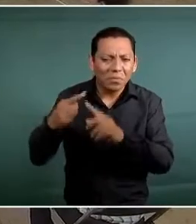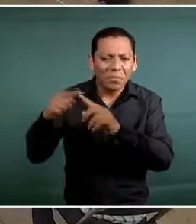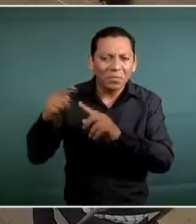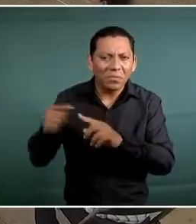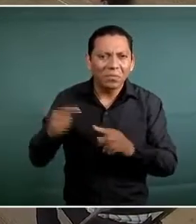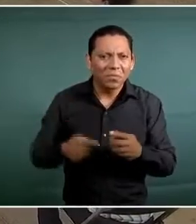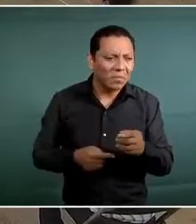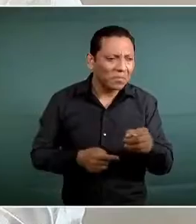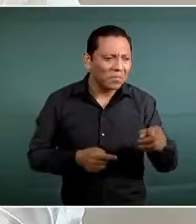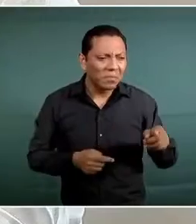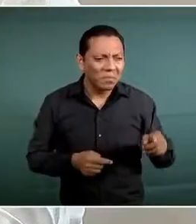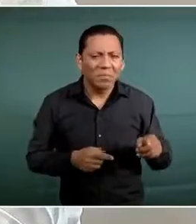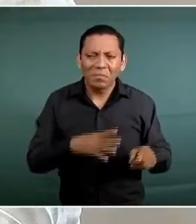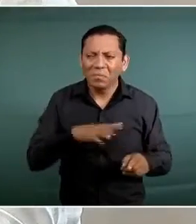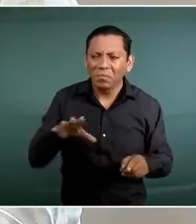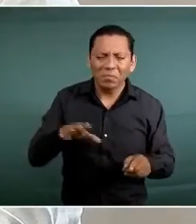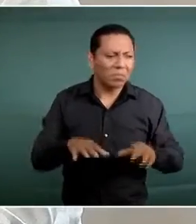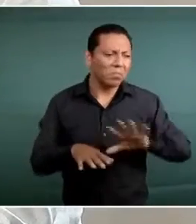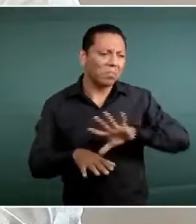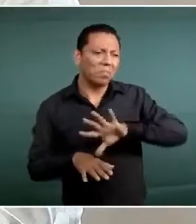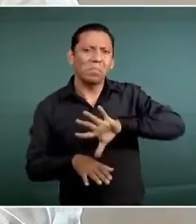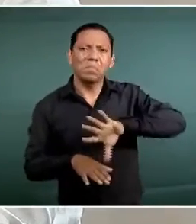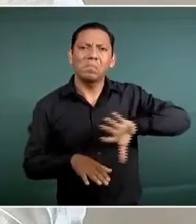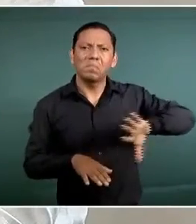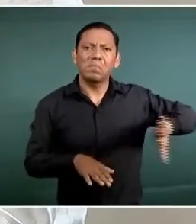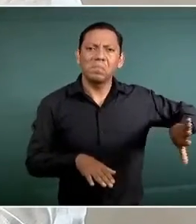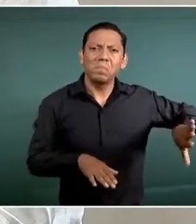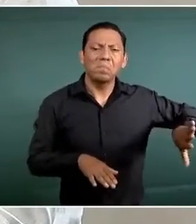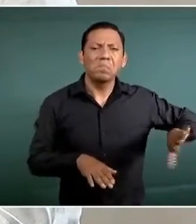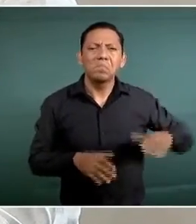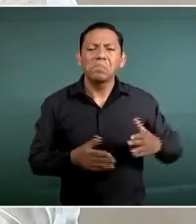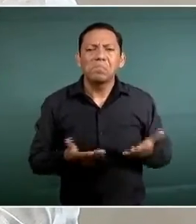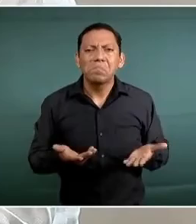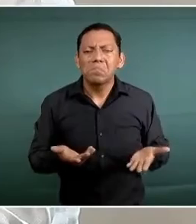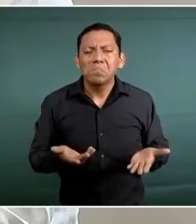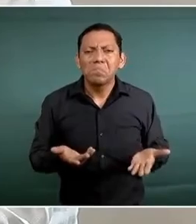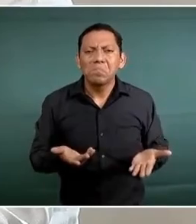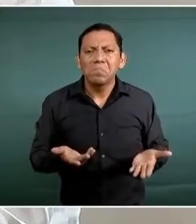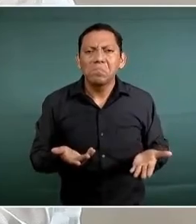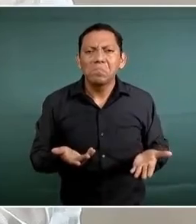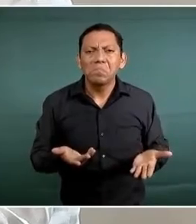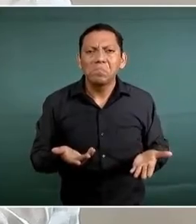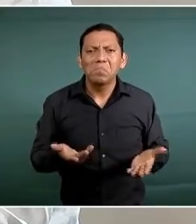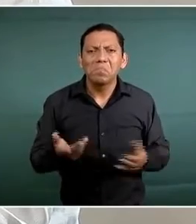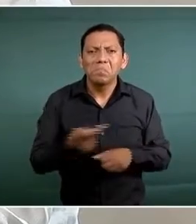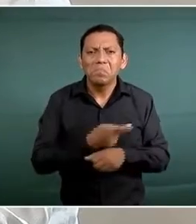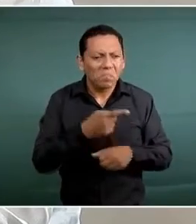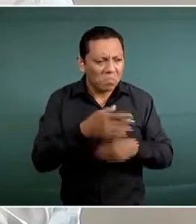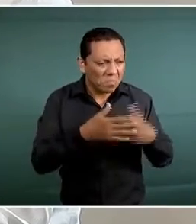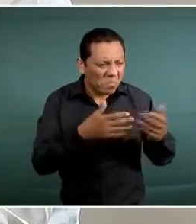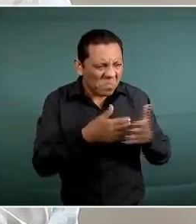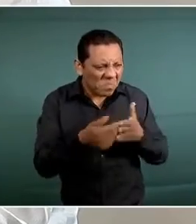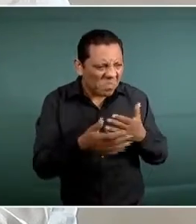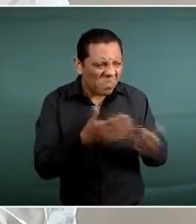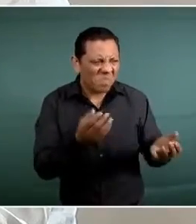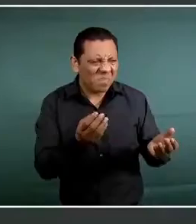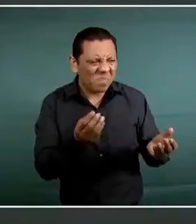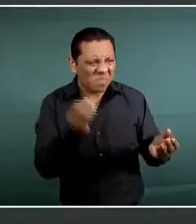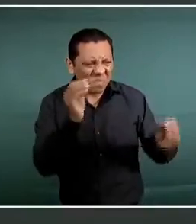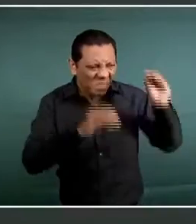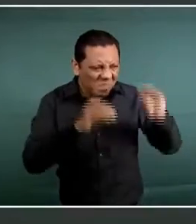está quedando de lado está demostrando que esa modernidad impuesta